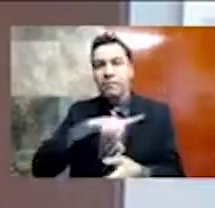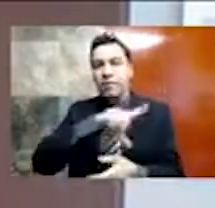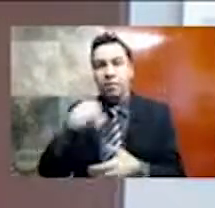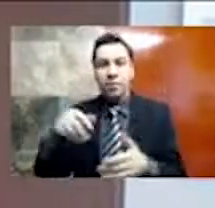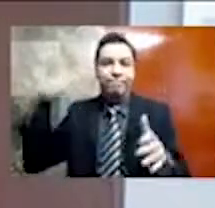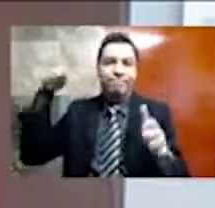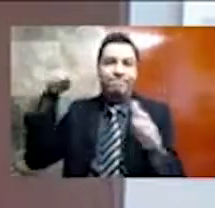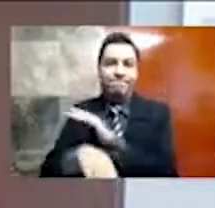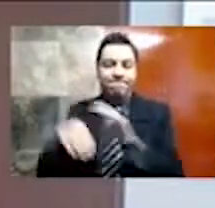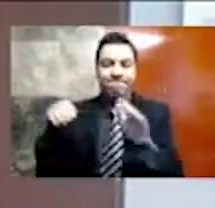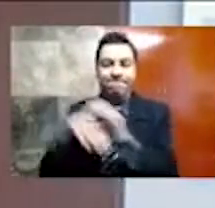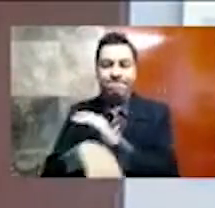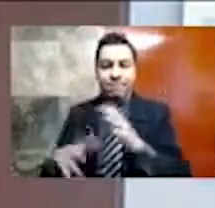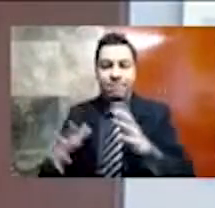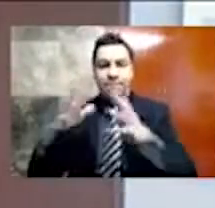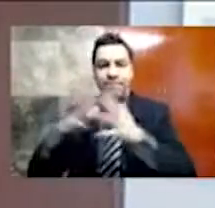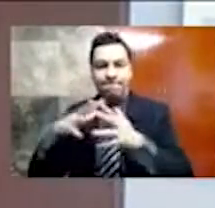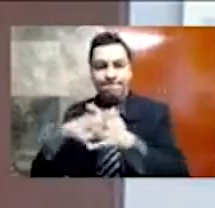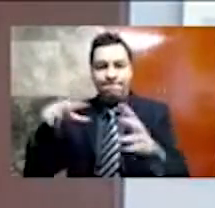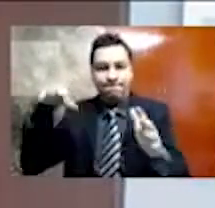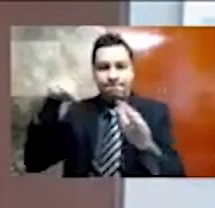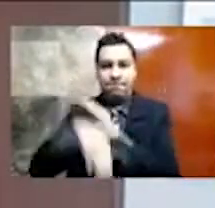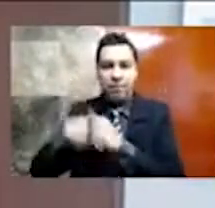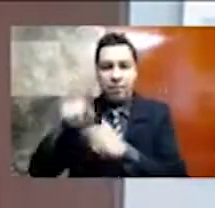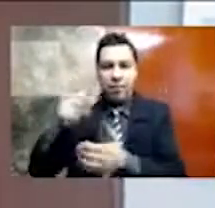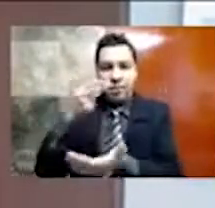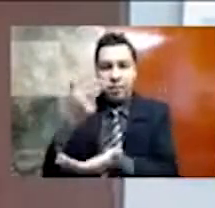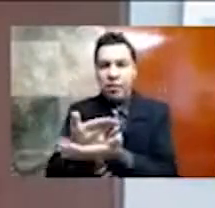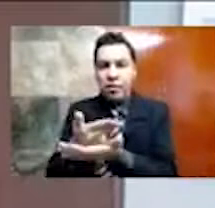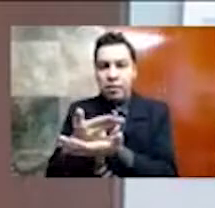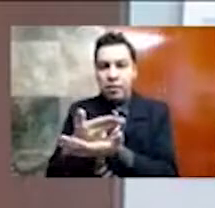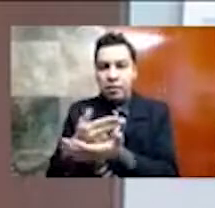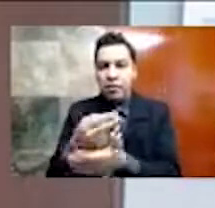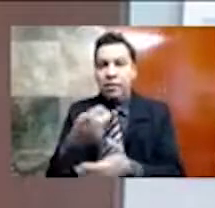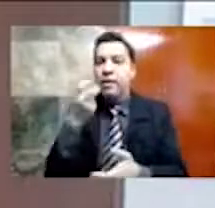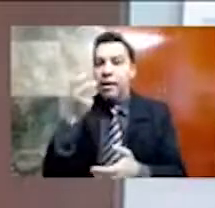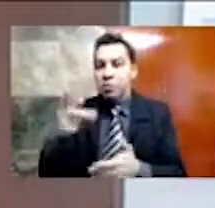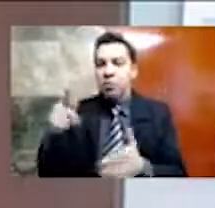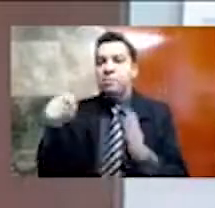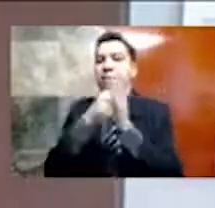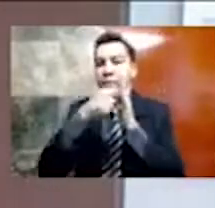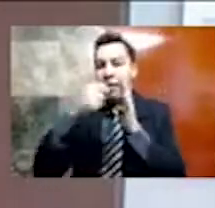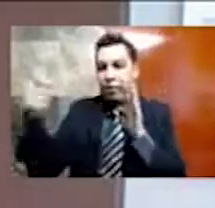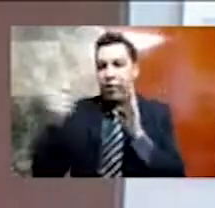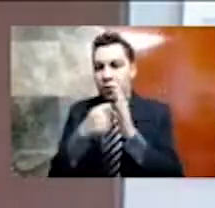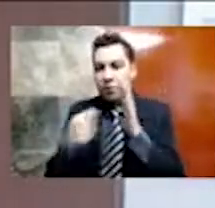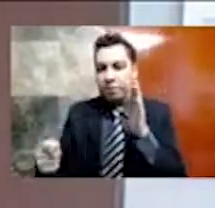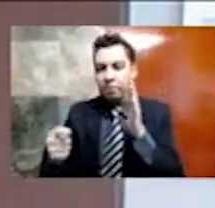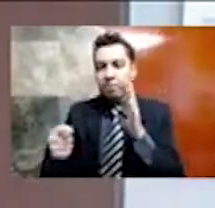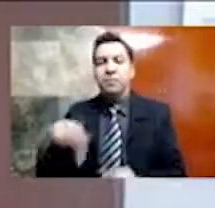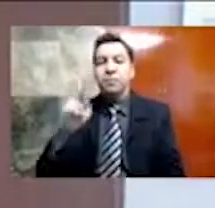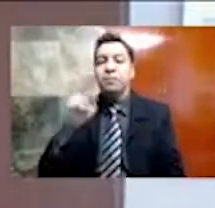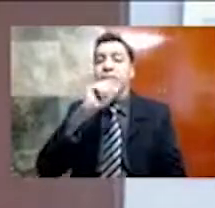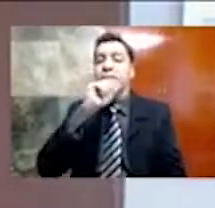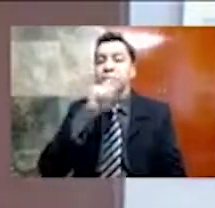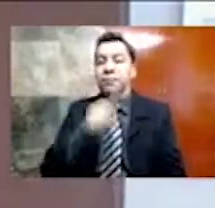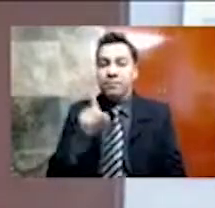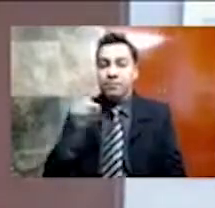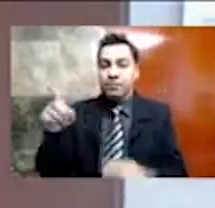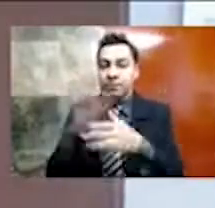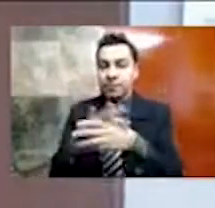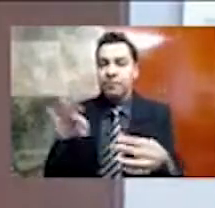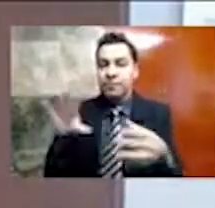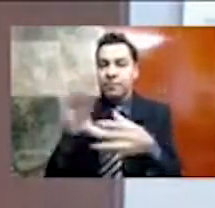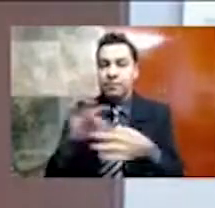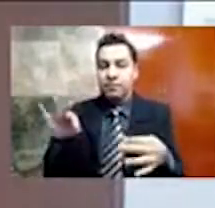en el momento en que cae México-Tenochtitlan es precisamente en Tlatelolco. Pero también nos habló de a